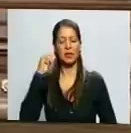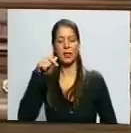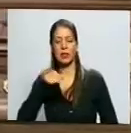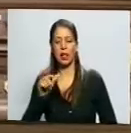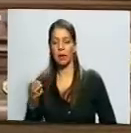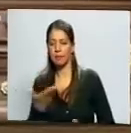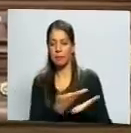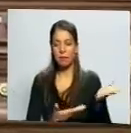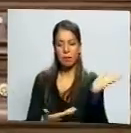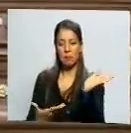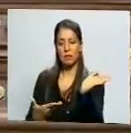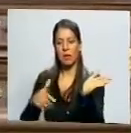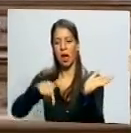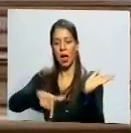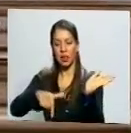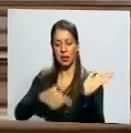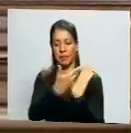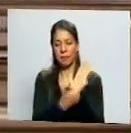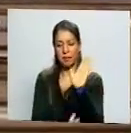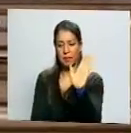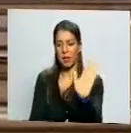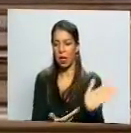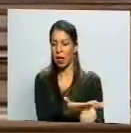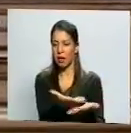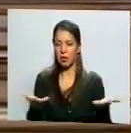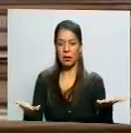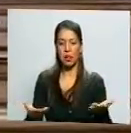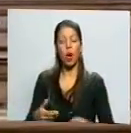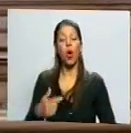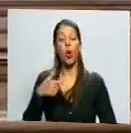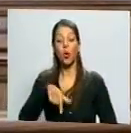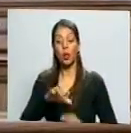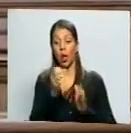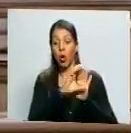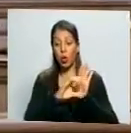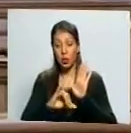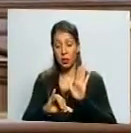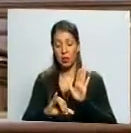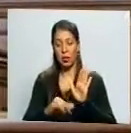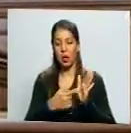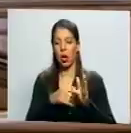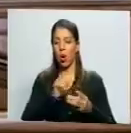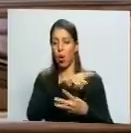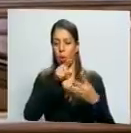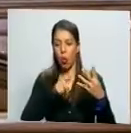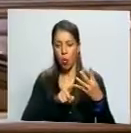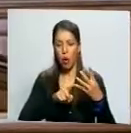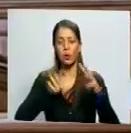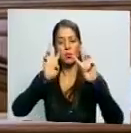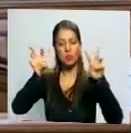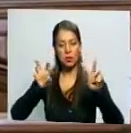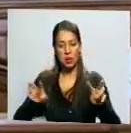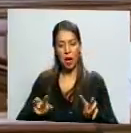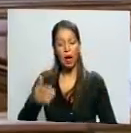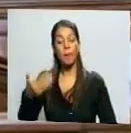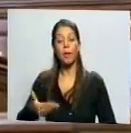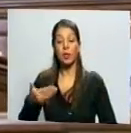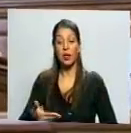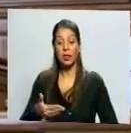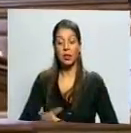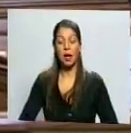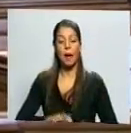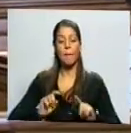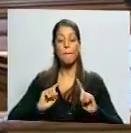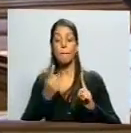y proponerlo hasta ante esta Asamblea Nacional Constituyente tiene cuatro elementos fundamentales.